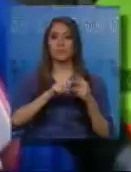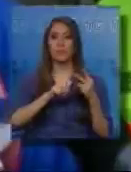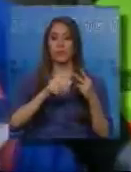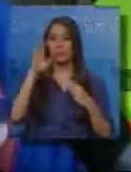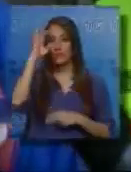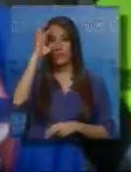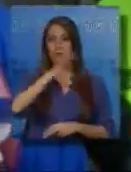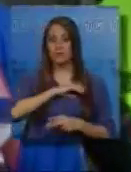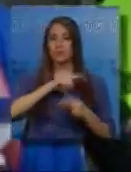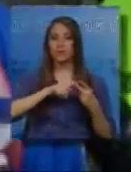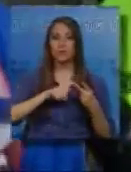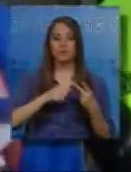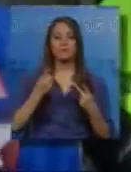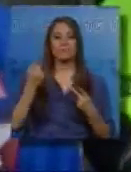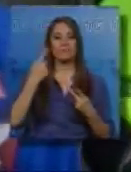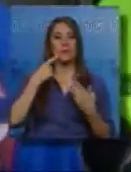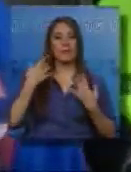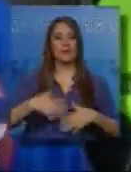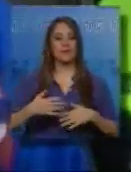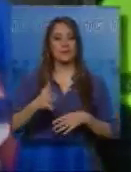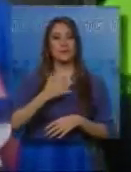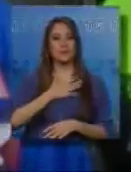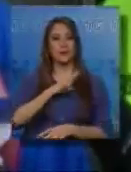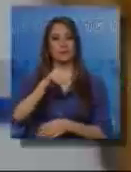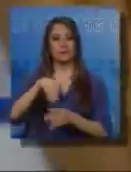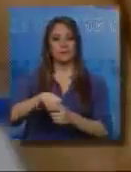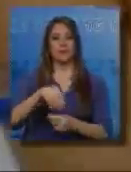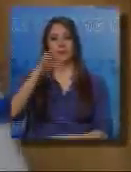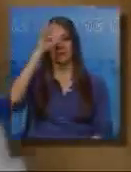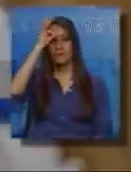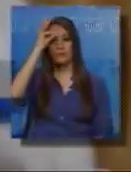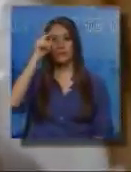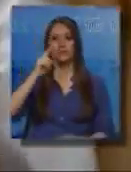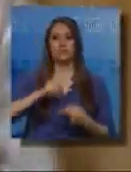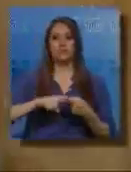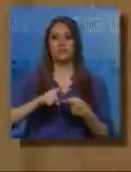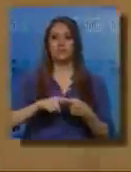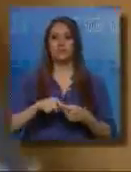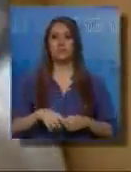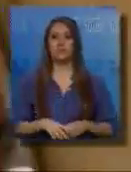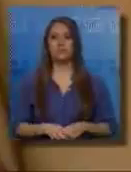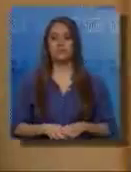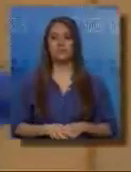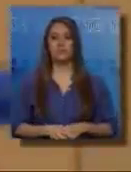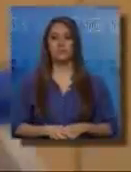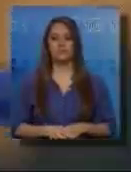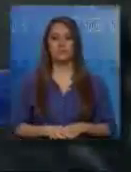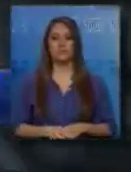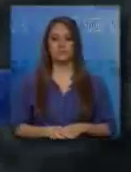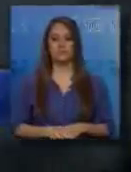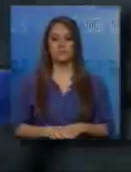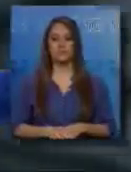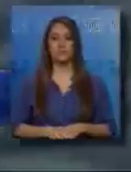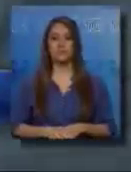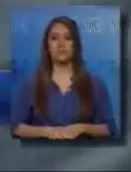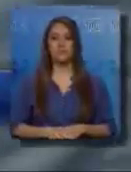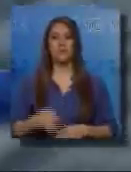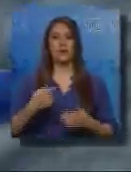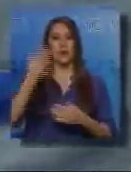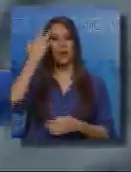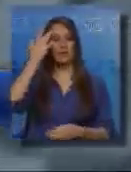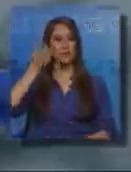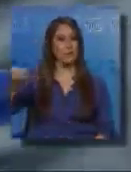aquí en esta clínica, en esta casa de salud, uno de ellos tiene fuertes contusiones a nivel de